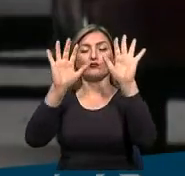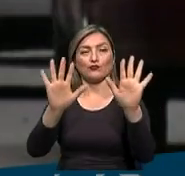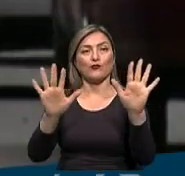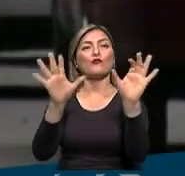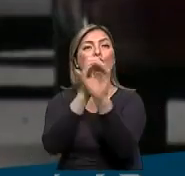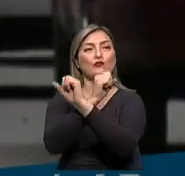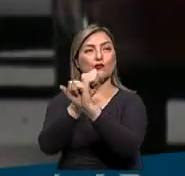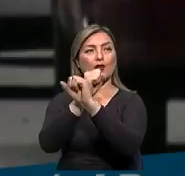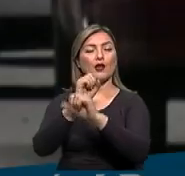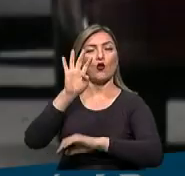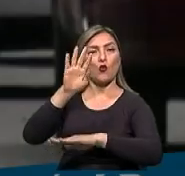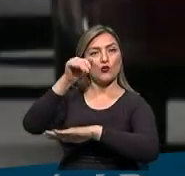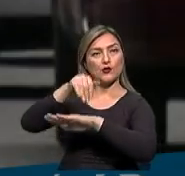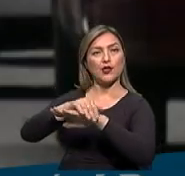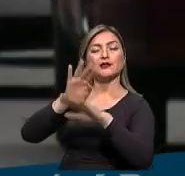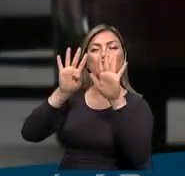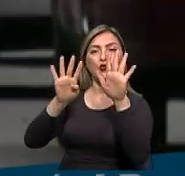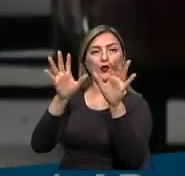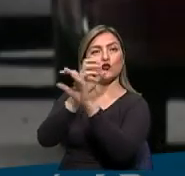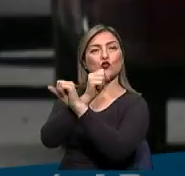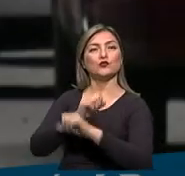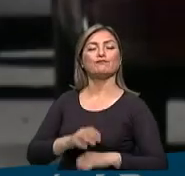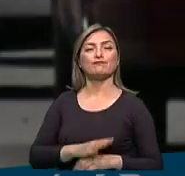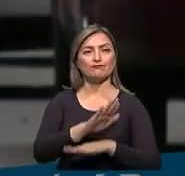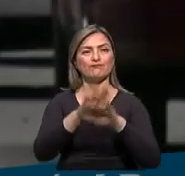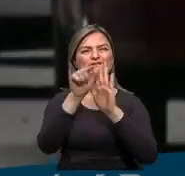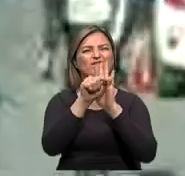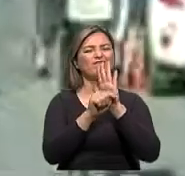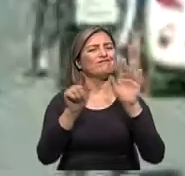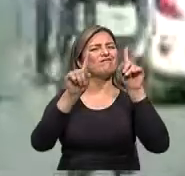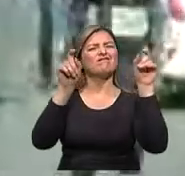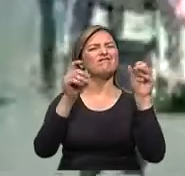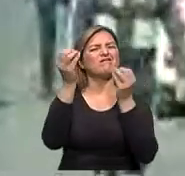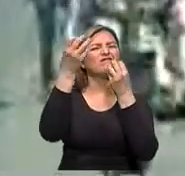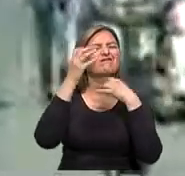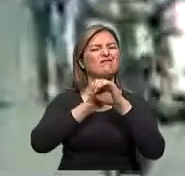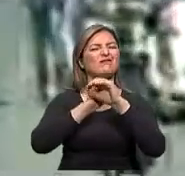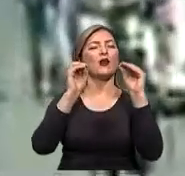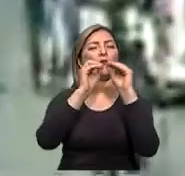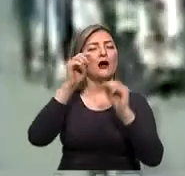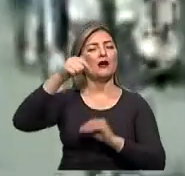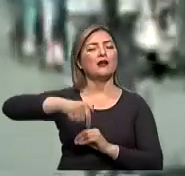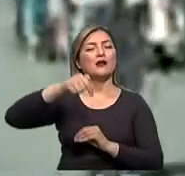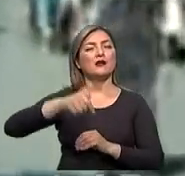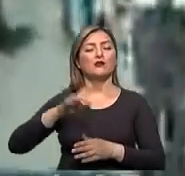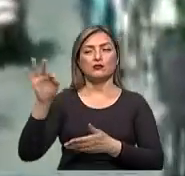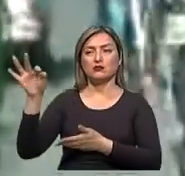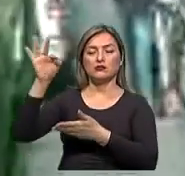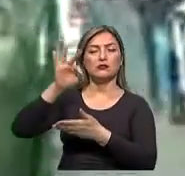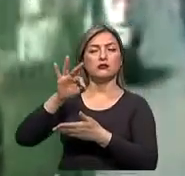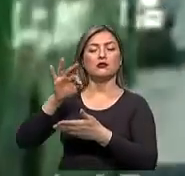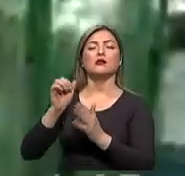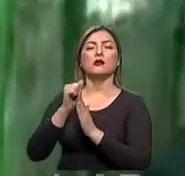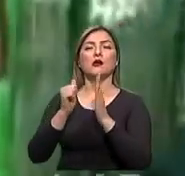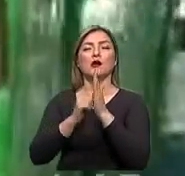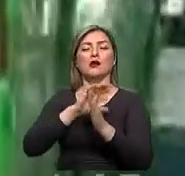mañana y de 16 a 21 horas. Para comentarnos más detalles sobre el pico y placa que rige desde hoy, estamos con un representante de la